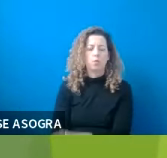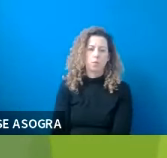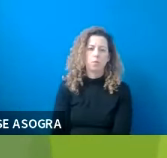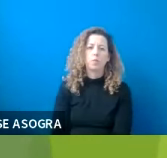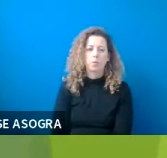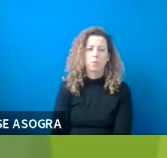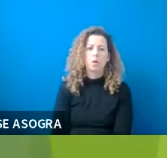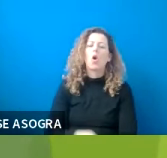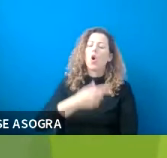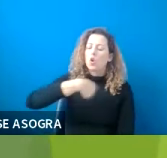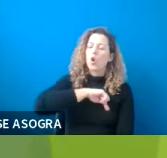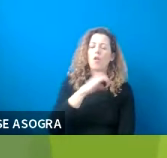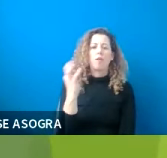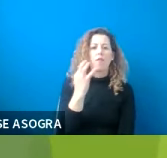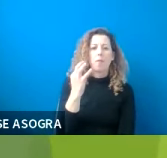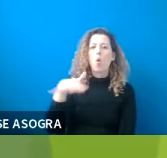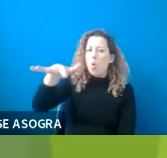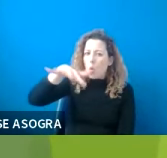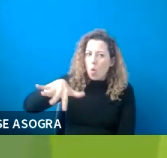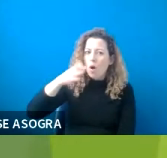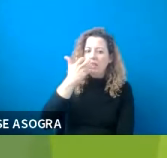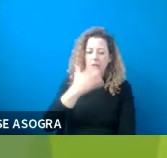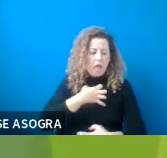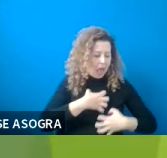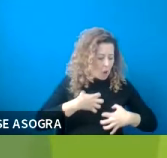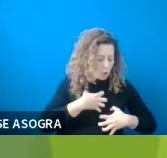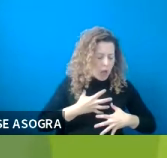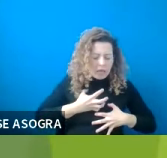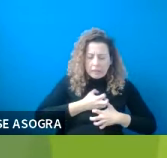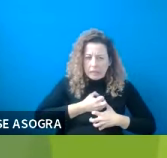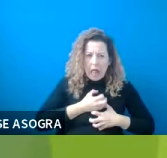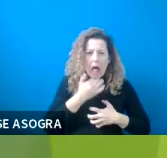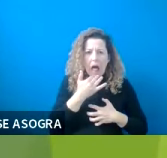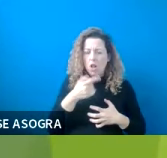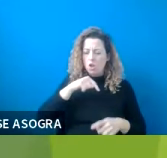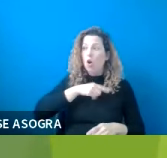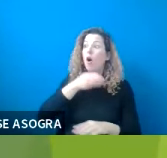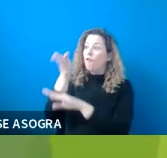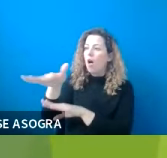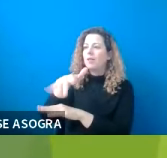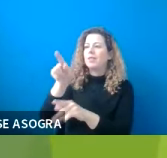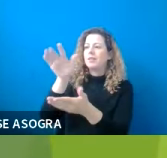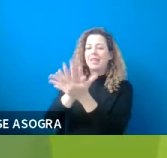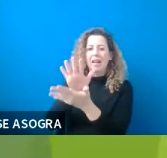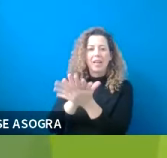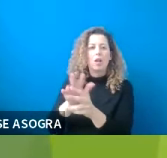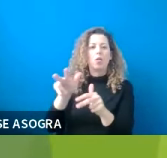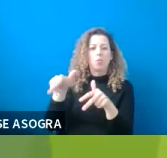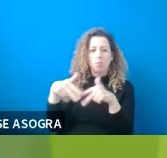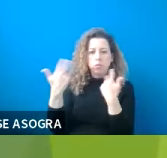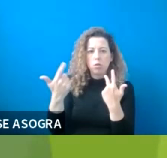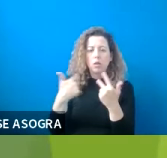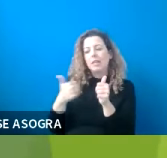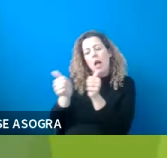Que tengamos un lugar si tenemos que ir cuando nos dé angustia o ansiedad, donde estemos tranquilos y se nos permita tener siempre